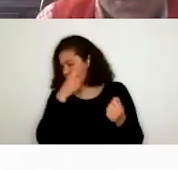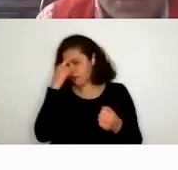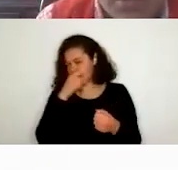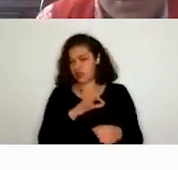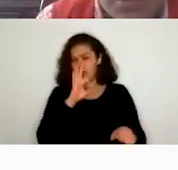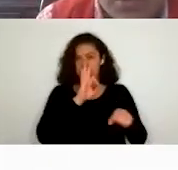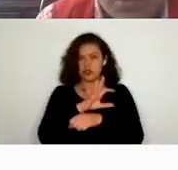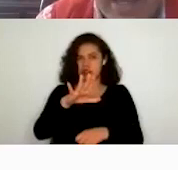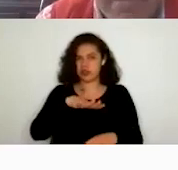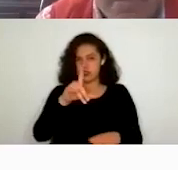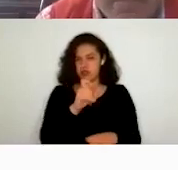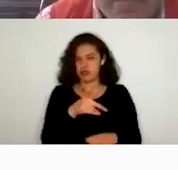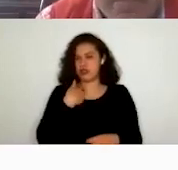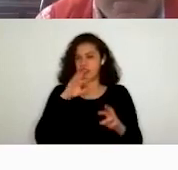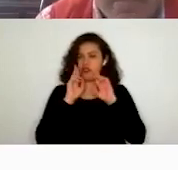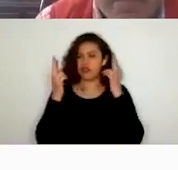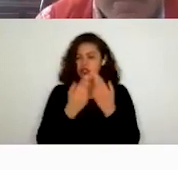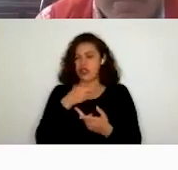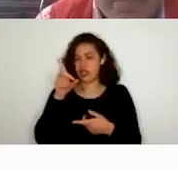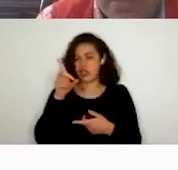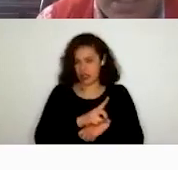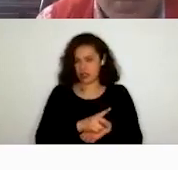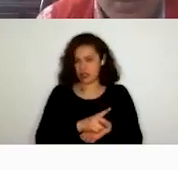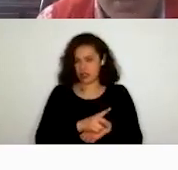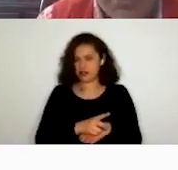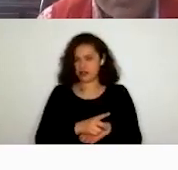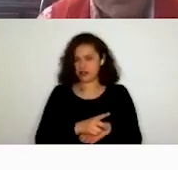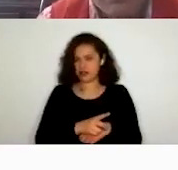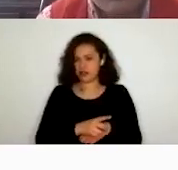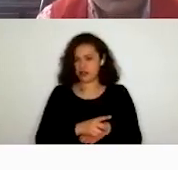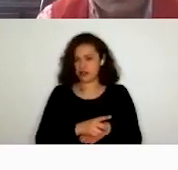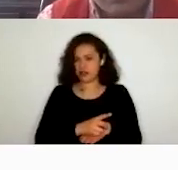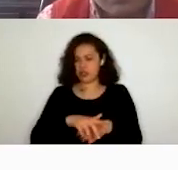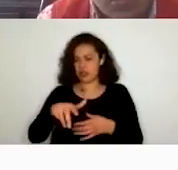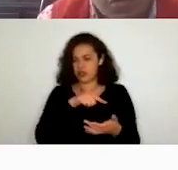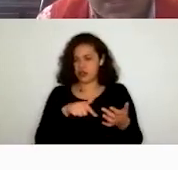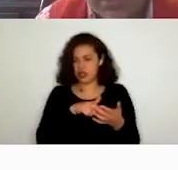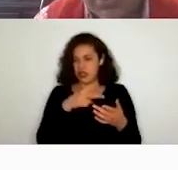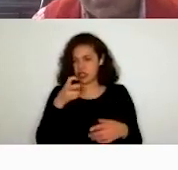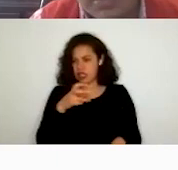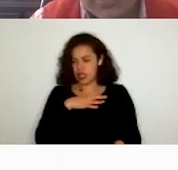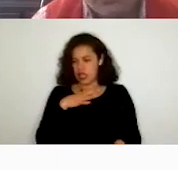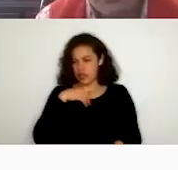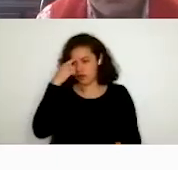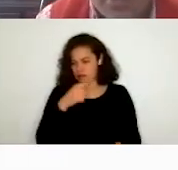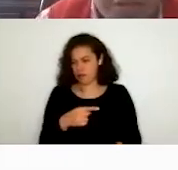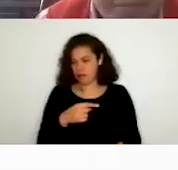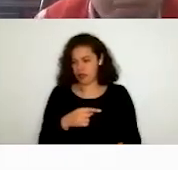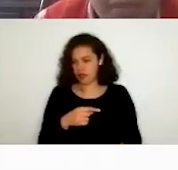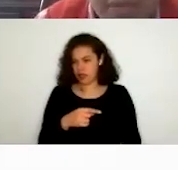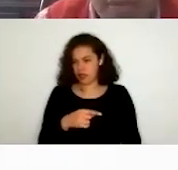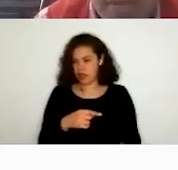Ponemos que nos reunimos tal día en las instalaciones del inmueble que ocupan las instalaciones del restaurante Epsilon